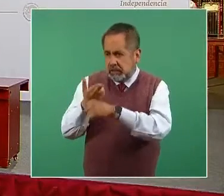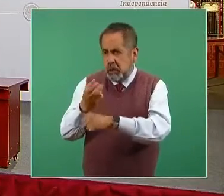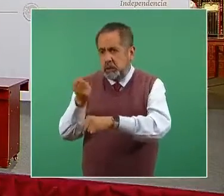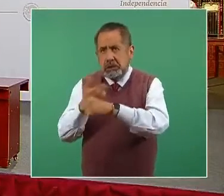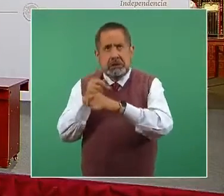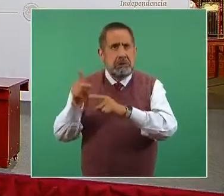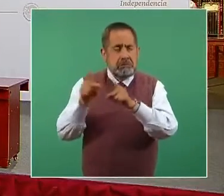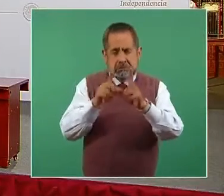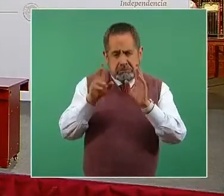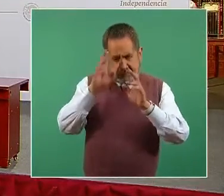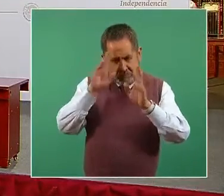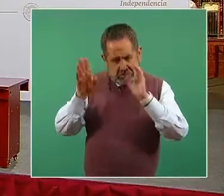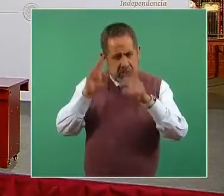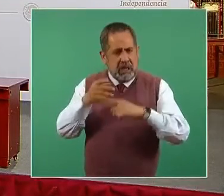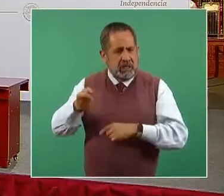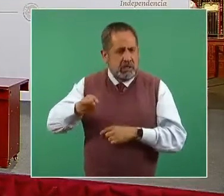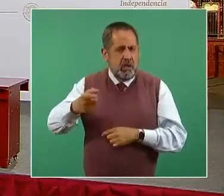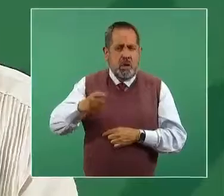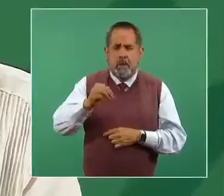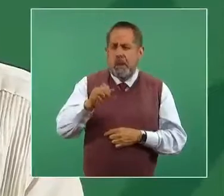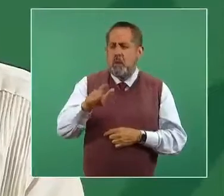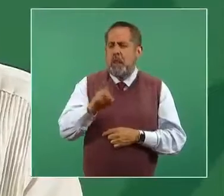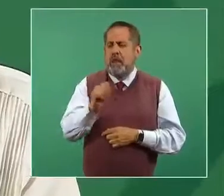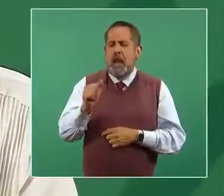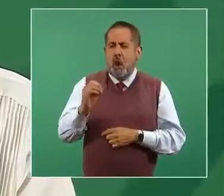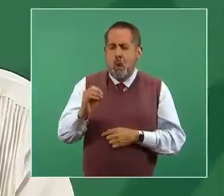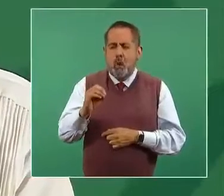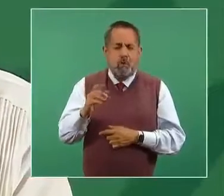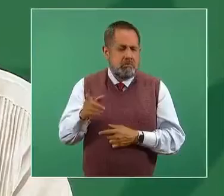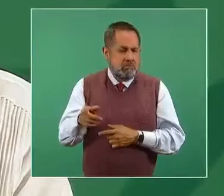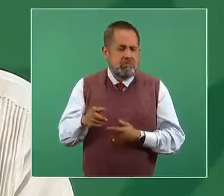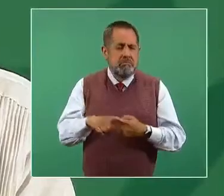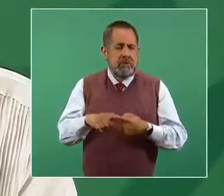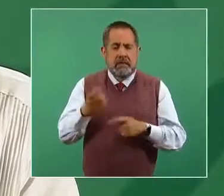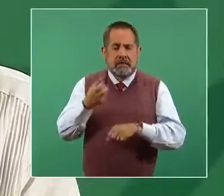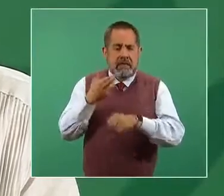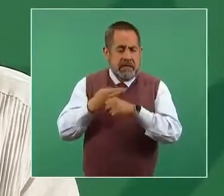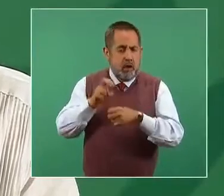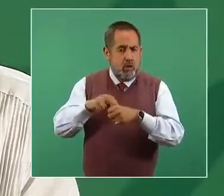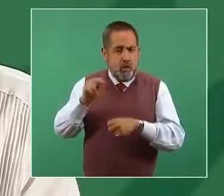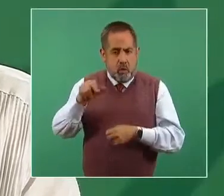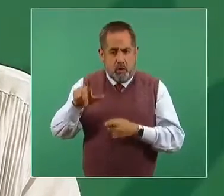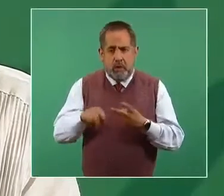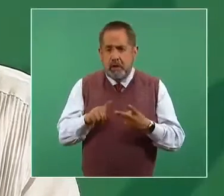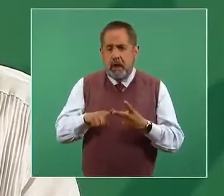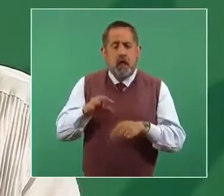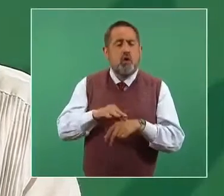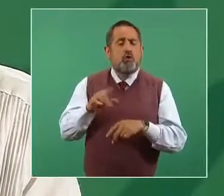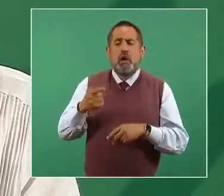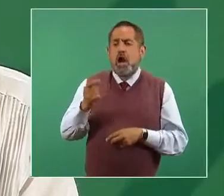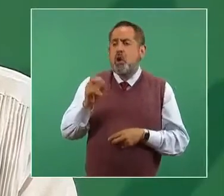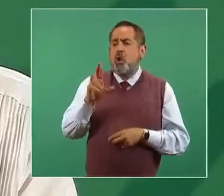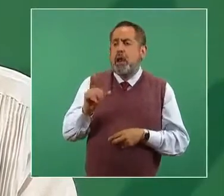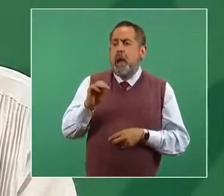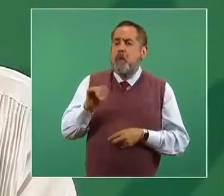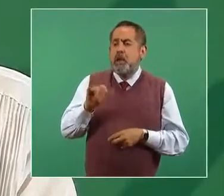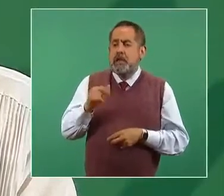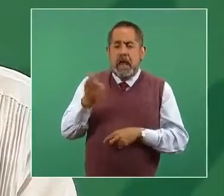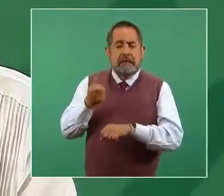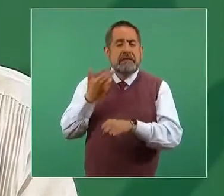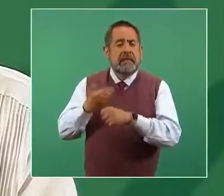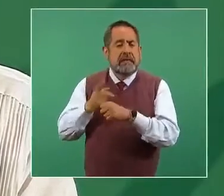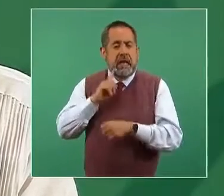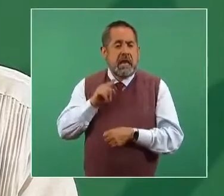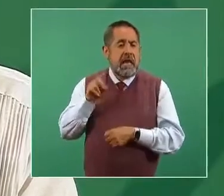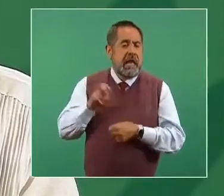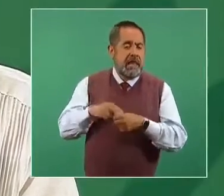secretarios de salud. Le mandamos un saludo al doctor Manuel de la O. Cavazos, secretario de Salud de Nuevo León, y a la doctora Gloria Molina, secretaria de